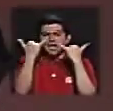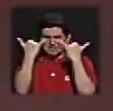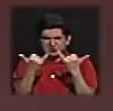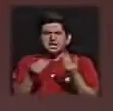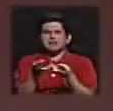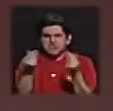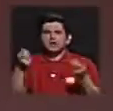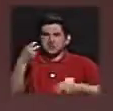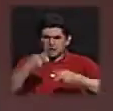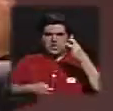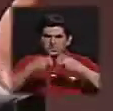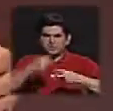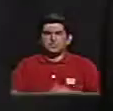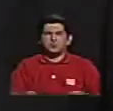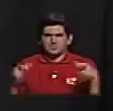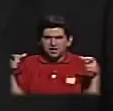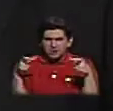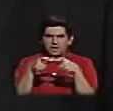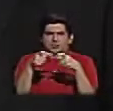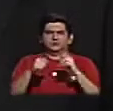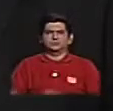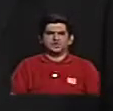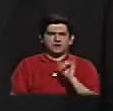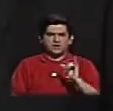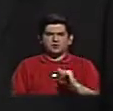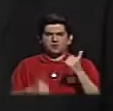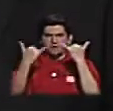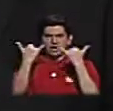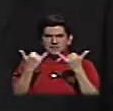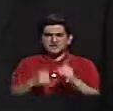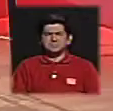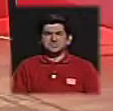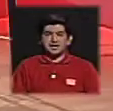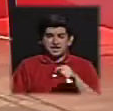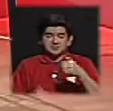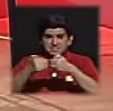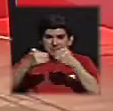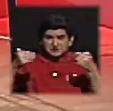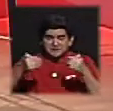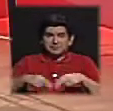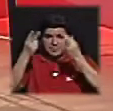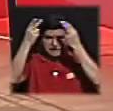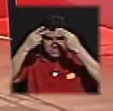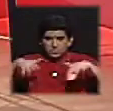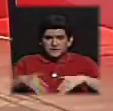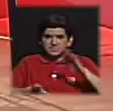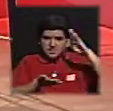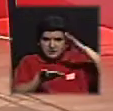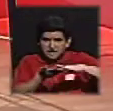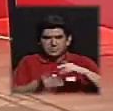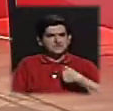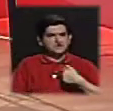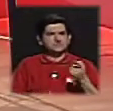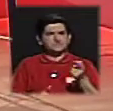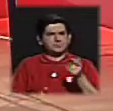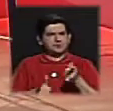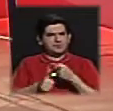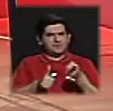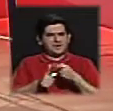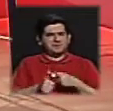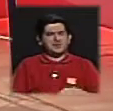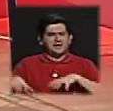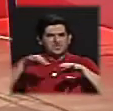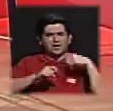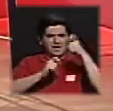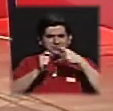va a resolver el tema de conectividad y de que vamos a cerrar brecha digital, yo preferiría ver las acciones concretas ejecutándose